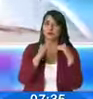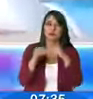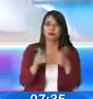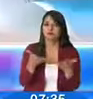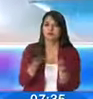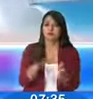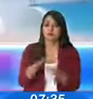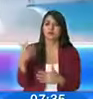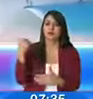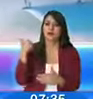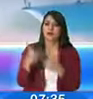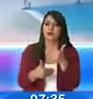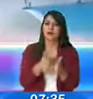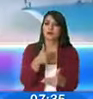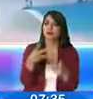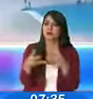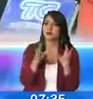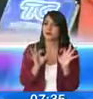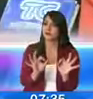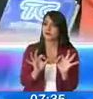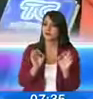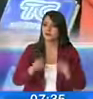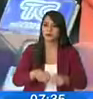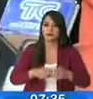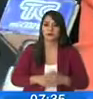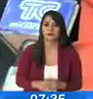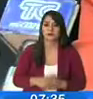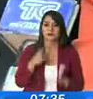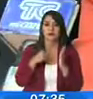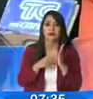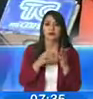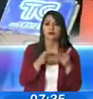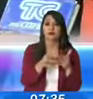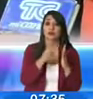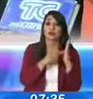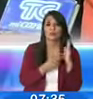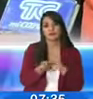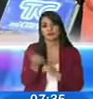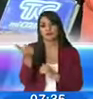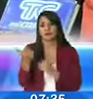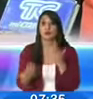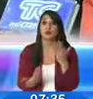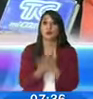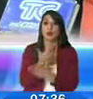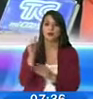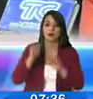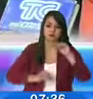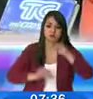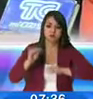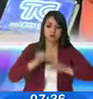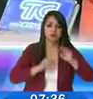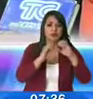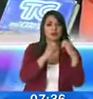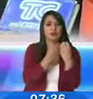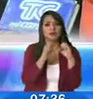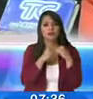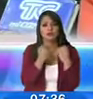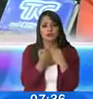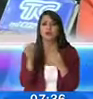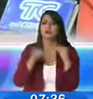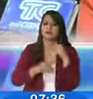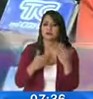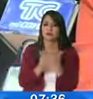para garantizar la transparencia electoral. Hay que derogar el instructivo, construir un nuevo instructivo en alianza con las organizaciones